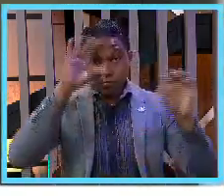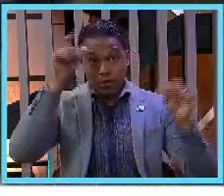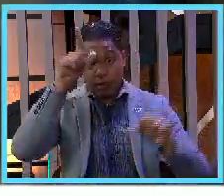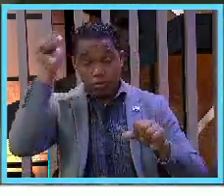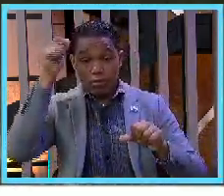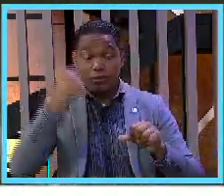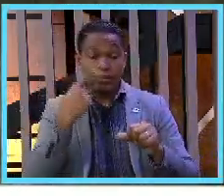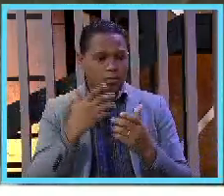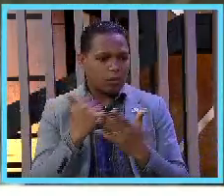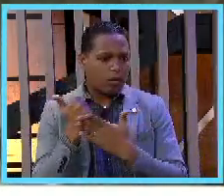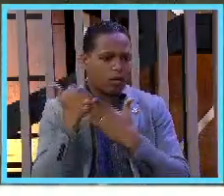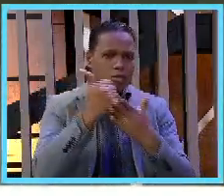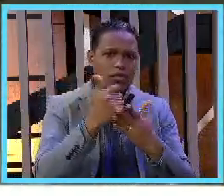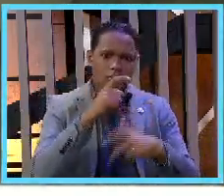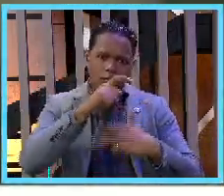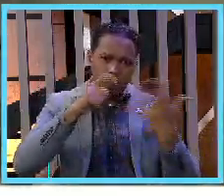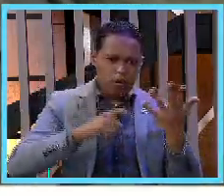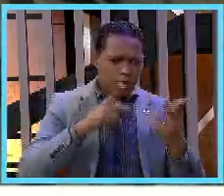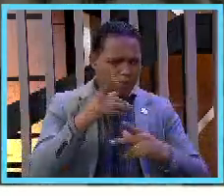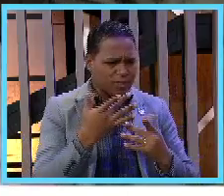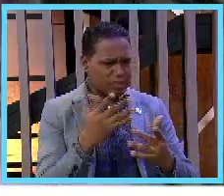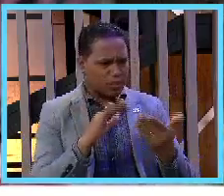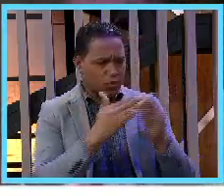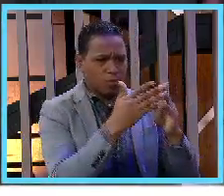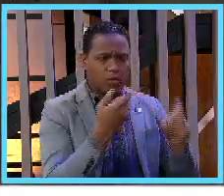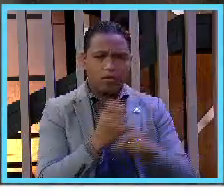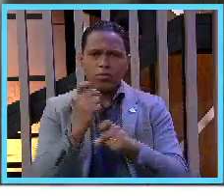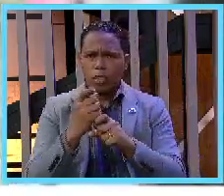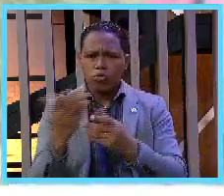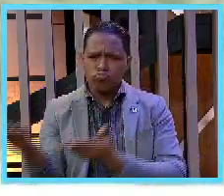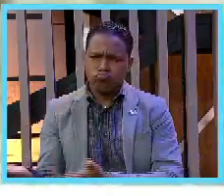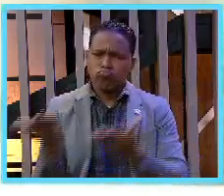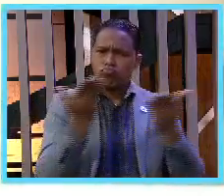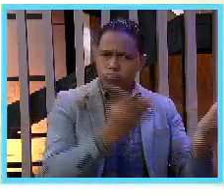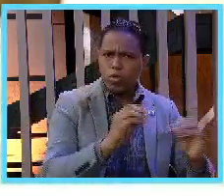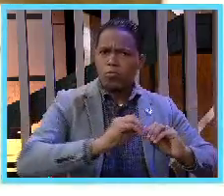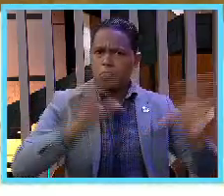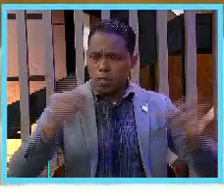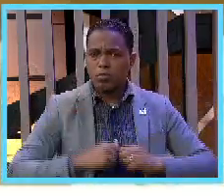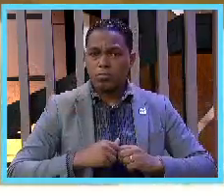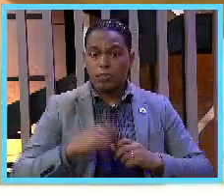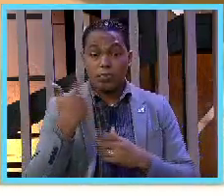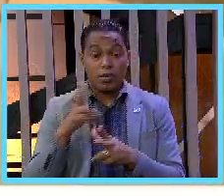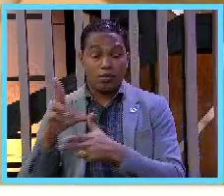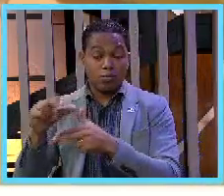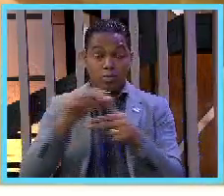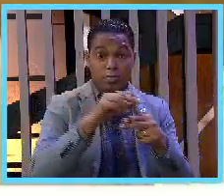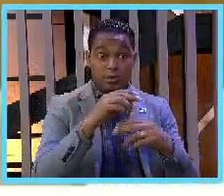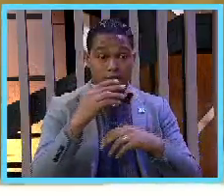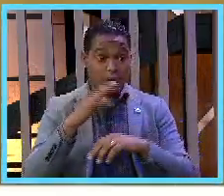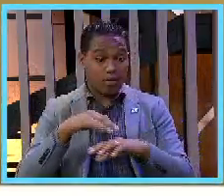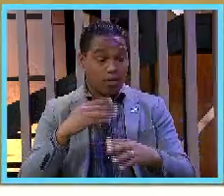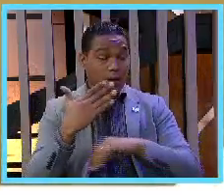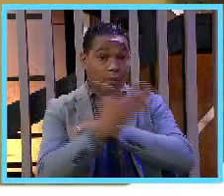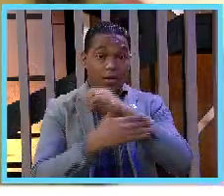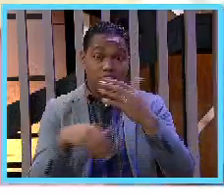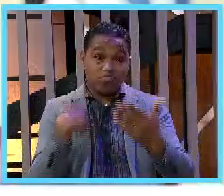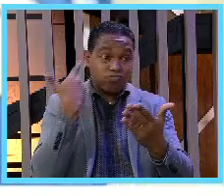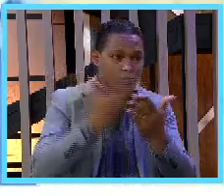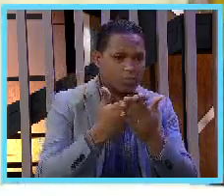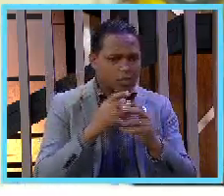va a llevar las ayudas necesarias a las personas y comunidades afectadas por esa tormenta tras el paso por el país, que ha dejado inundaciones, como